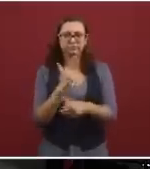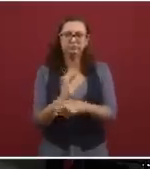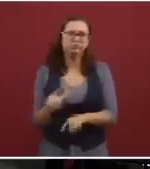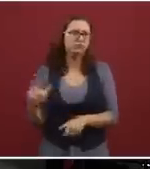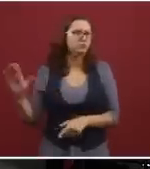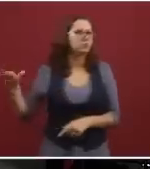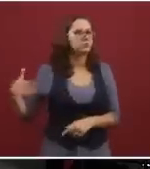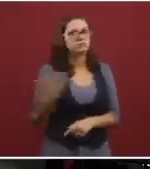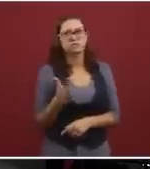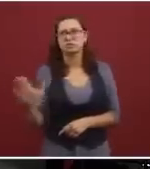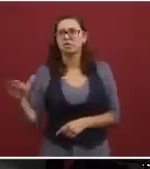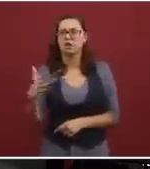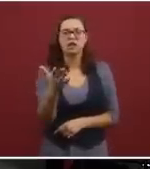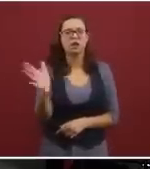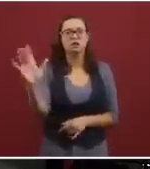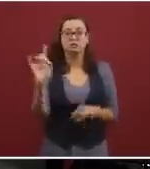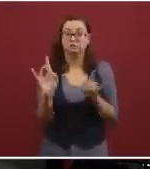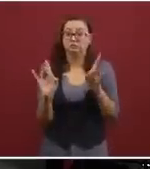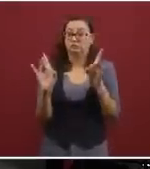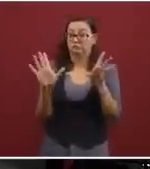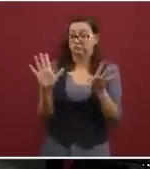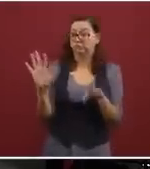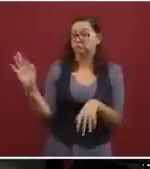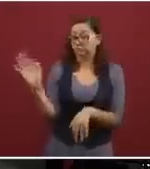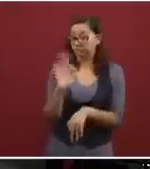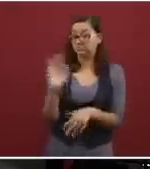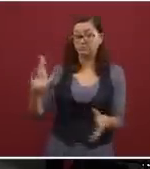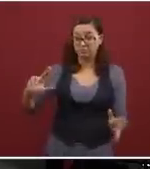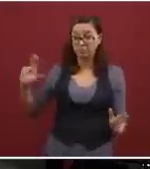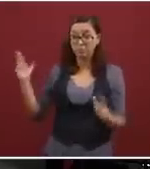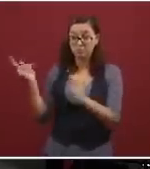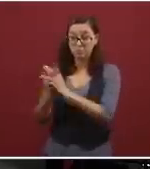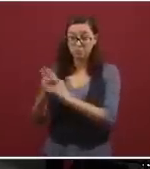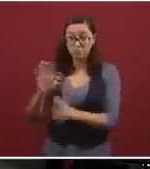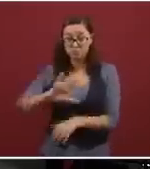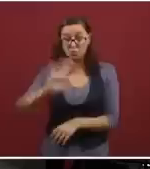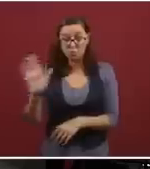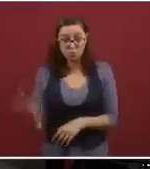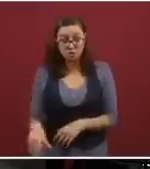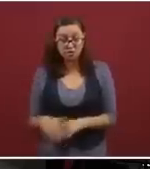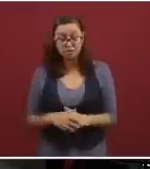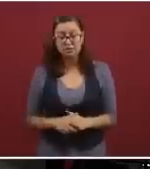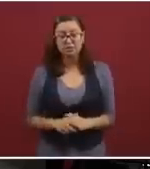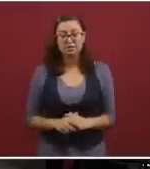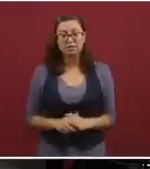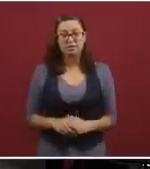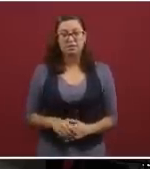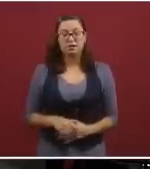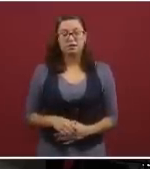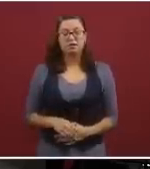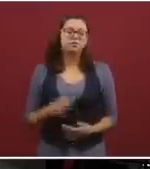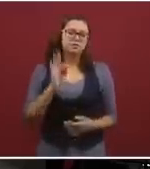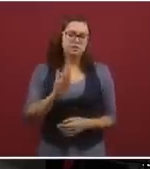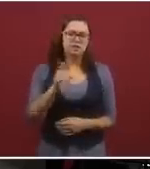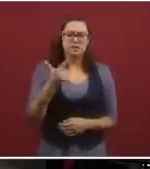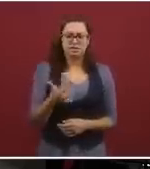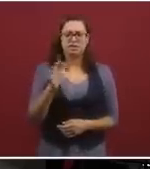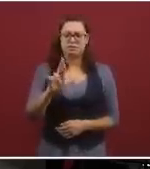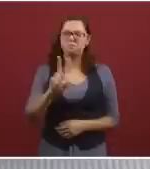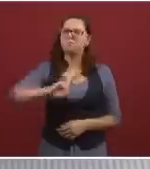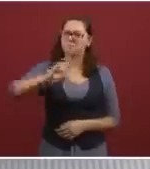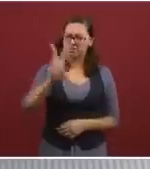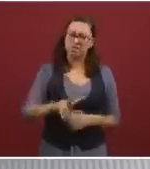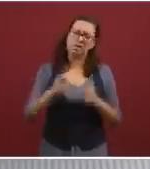deriva y en peligro de muerte. Si bien la Fiscalía se está manejando de forma autónoma, yo